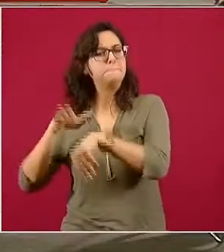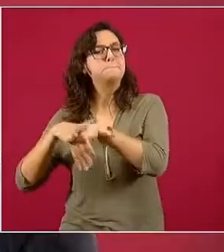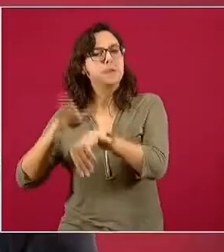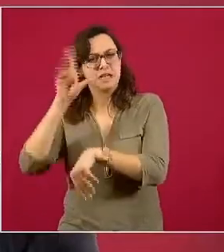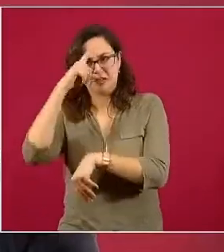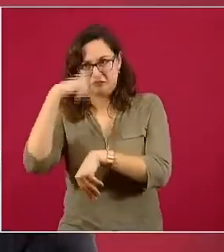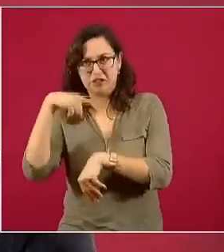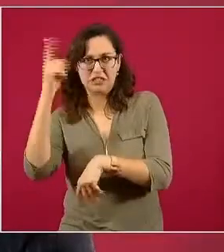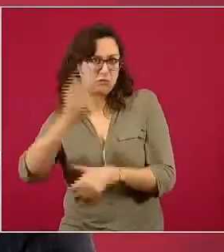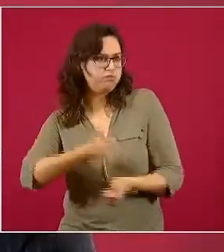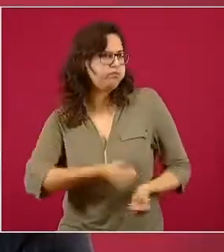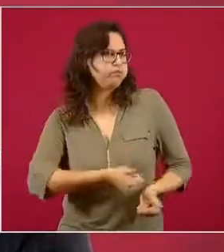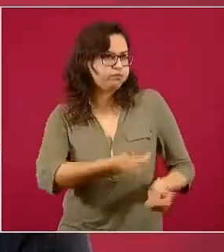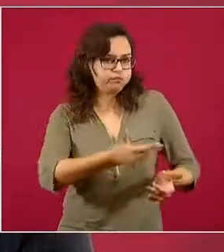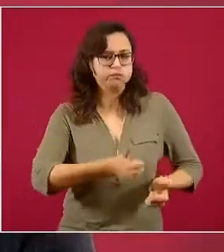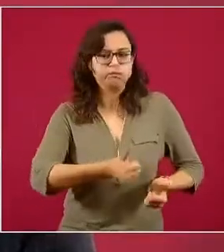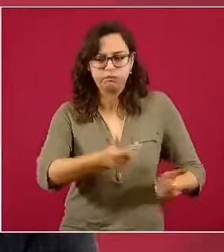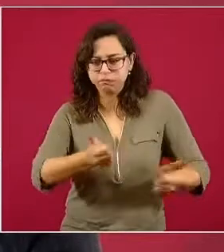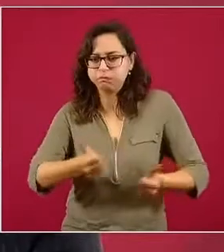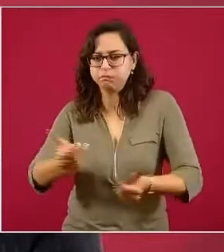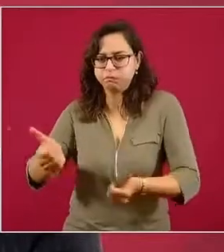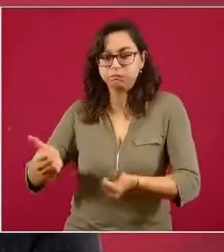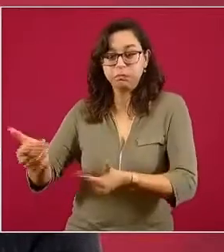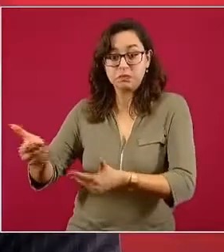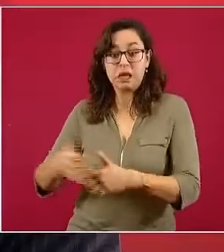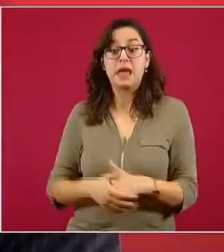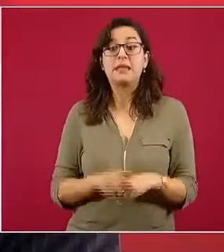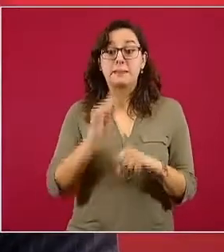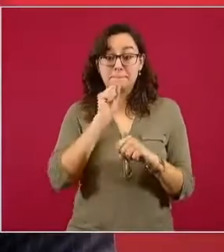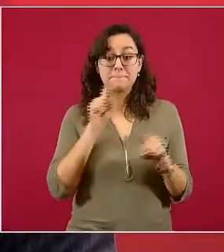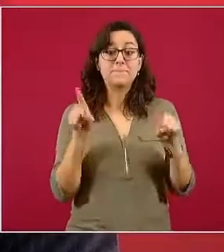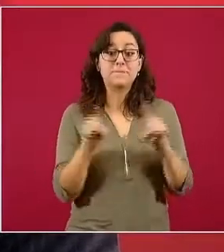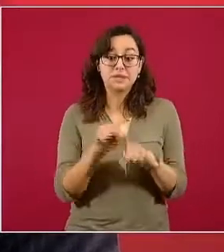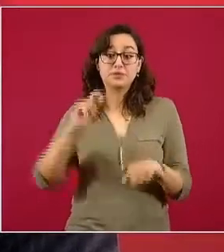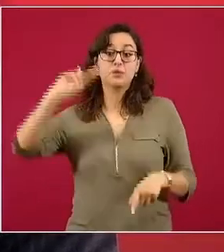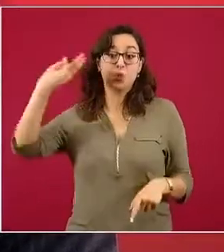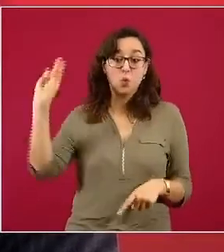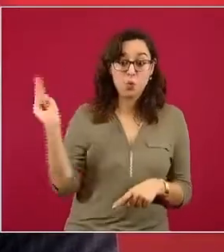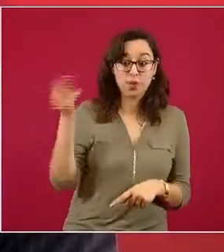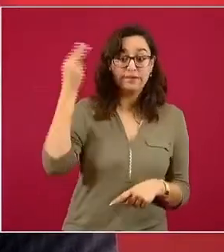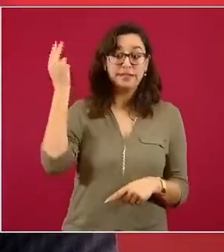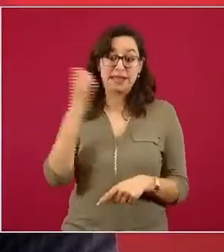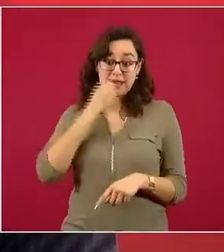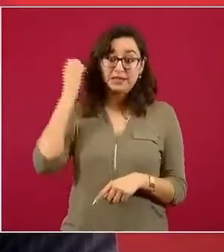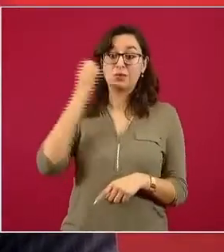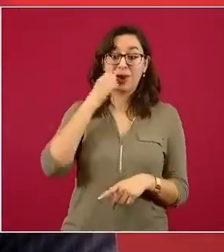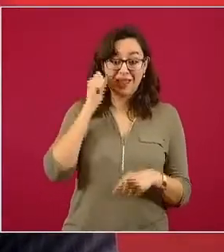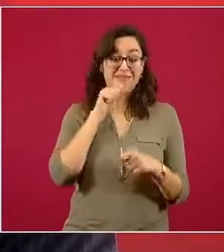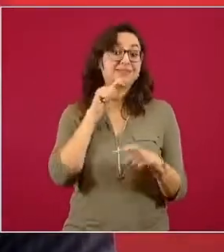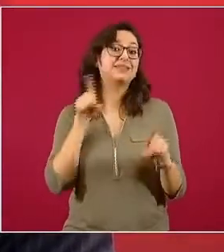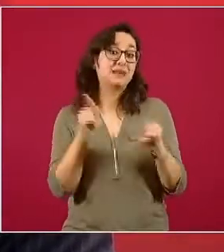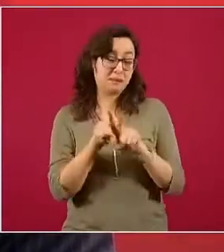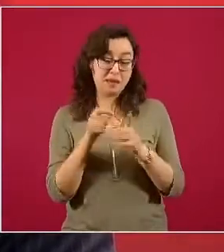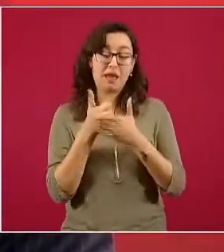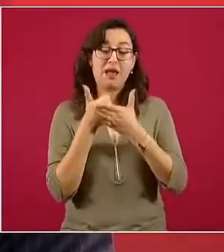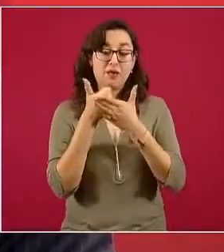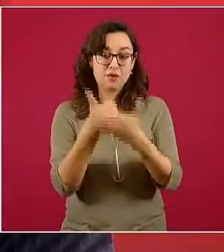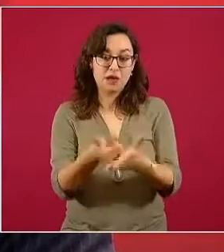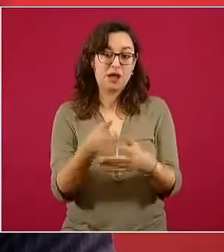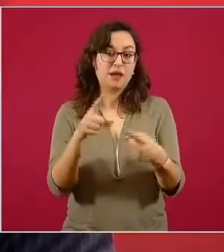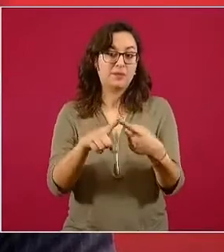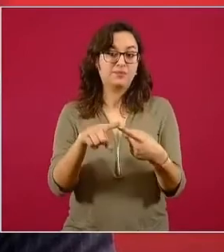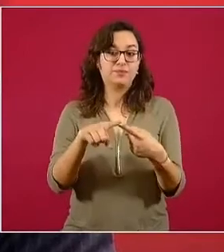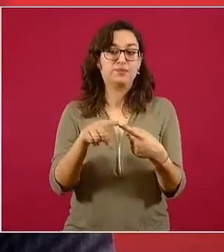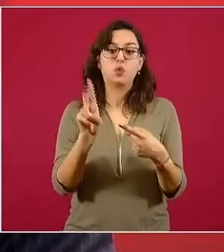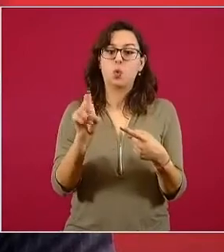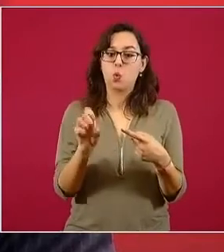de uso más fácil. Las universidades y centros de educación también pueden contribuir a la solución. Ya hemos dicho que la